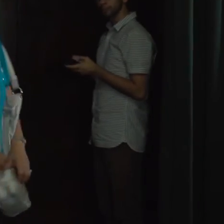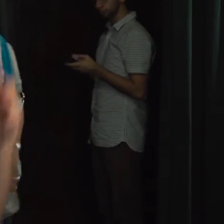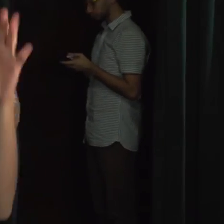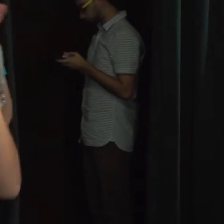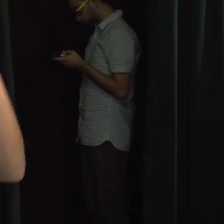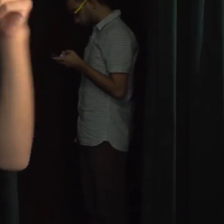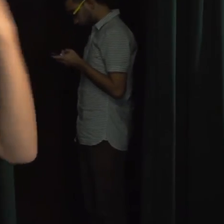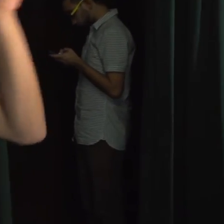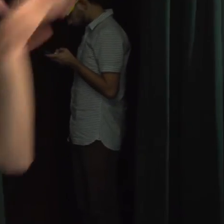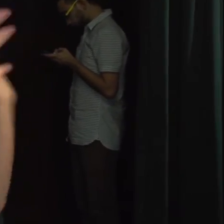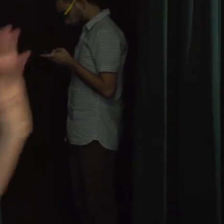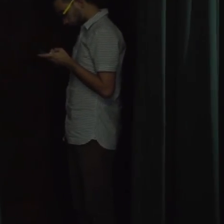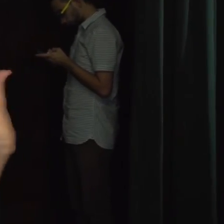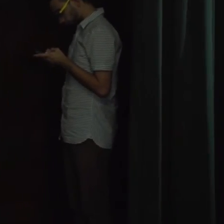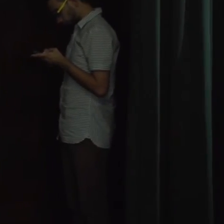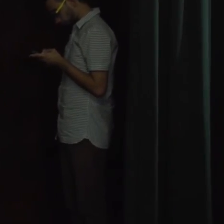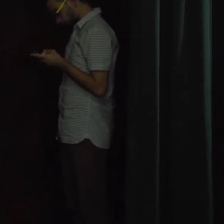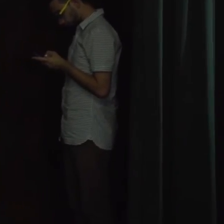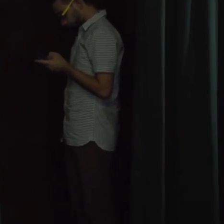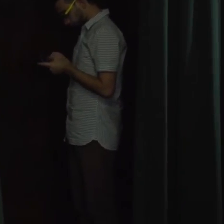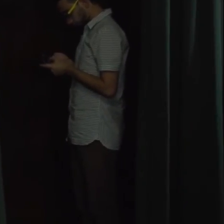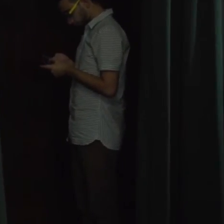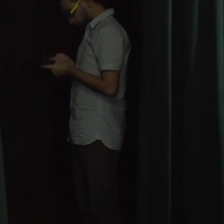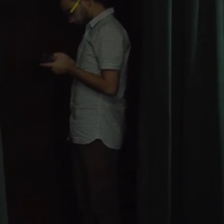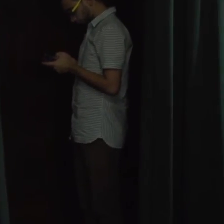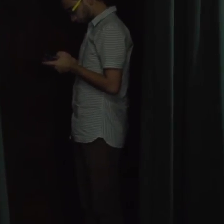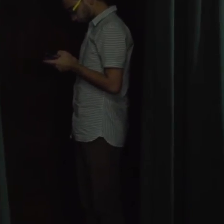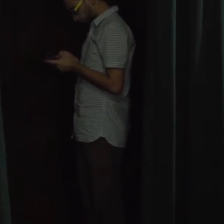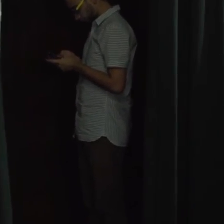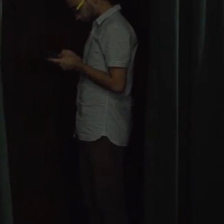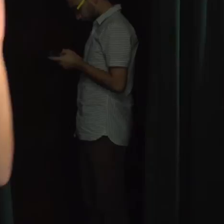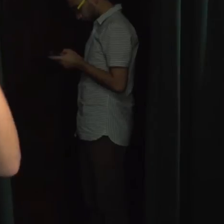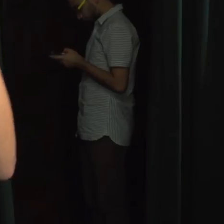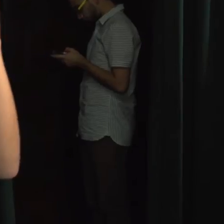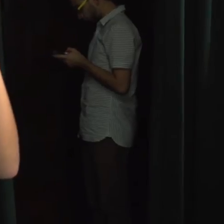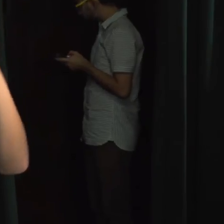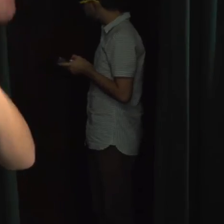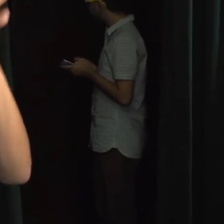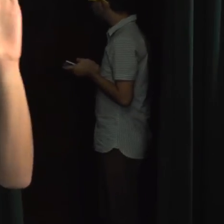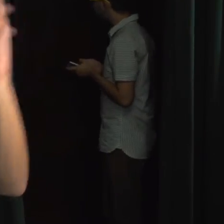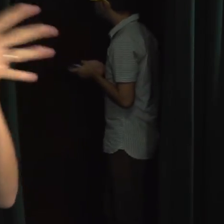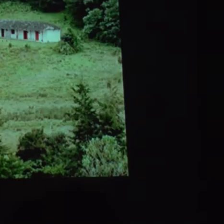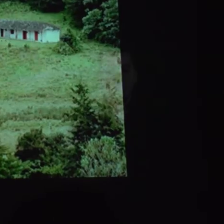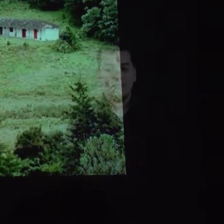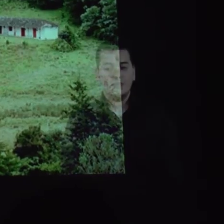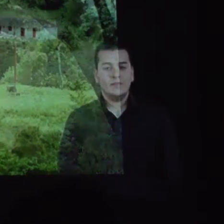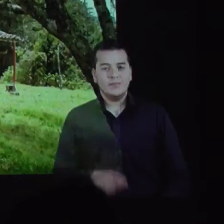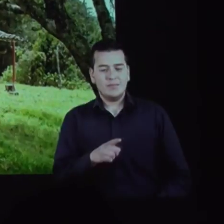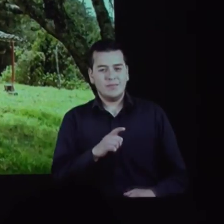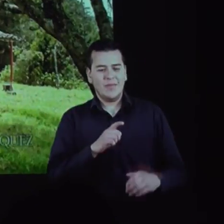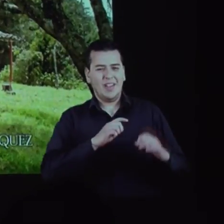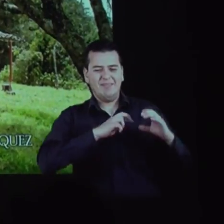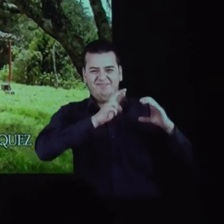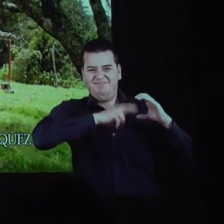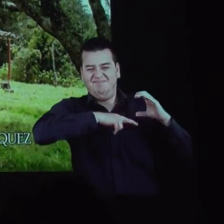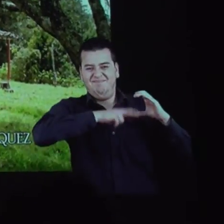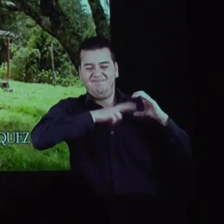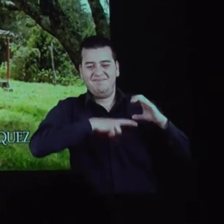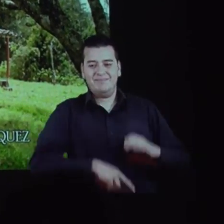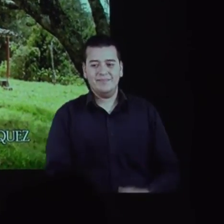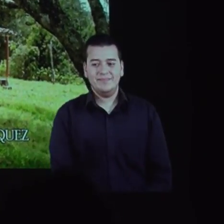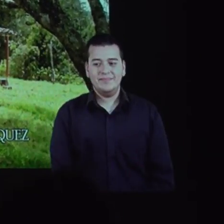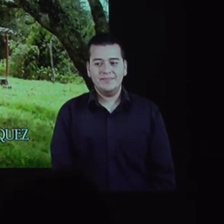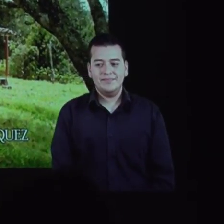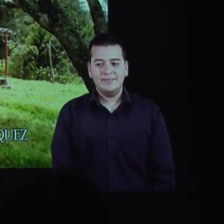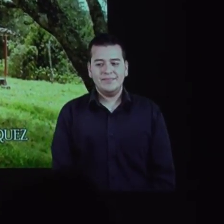señas en las películas, realmente no entendíamos de qué trataba, solo nos podíamos fijar en las acciones, en las expresiones de los personajes, pero